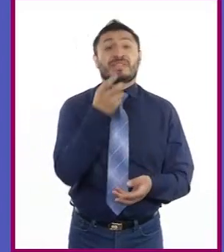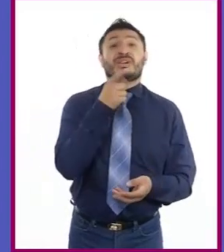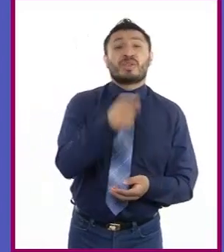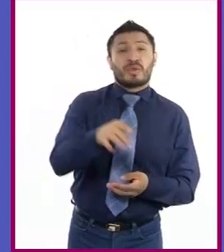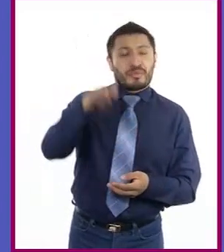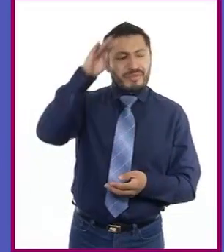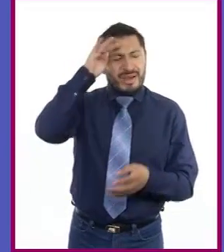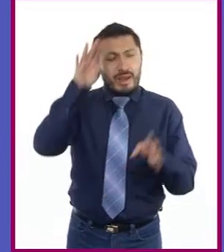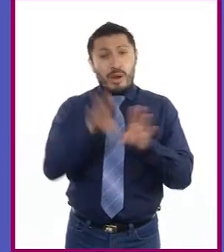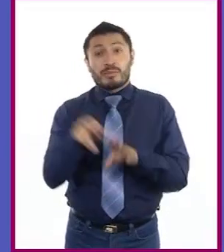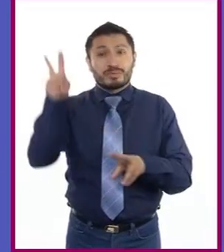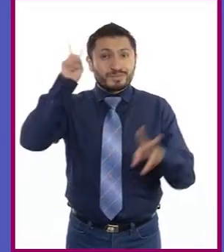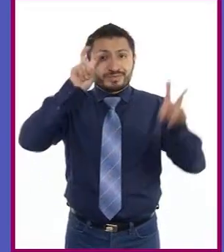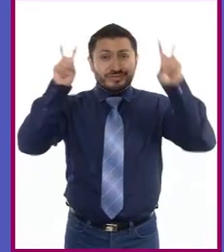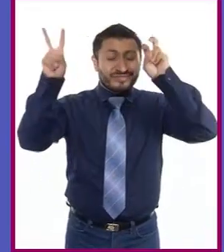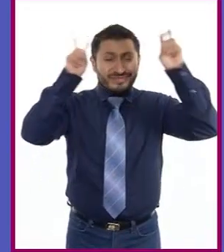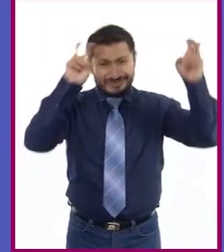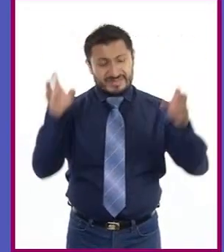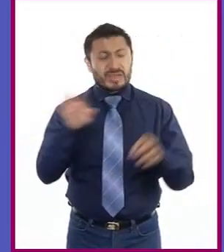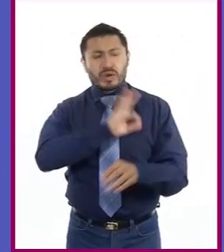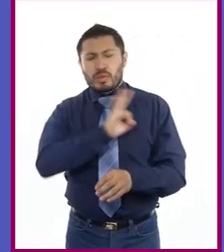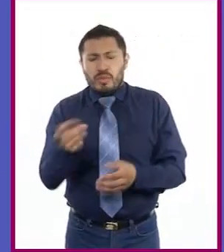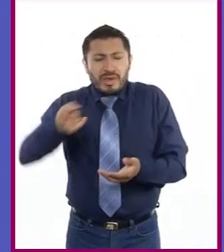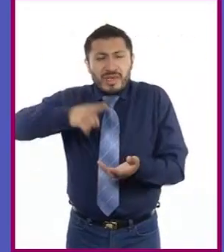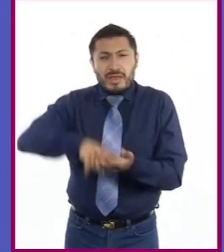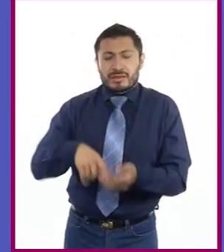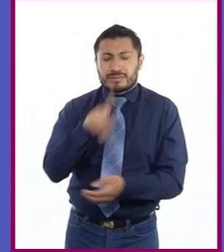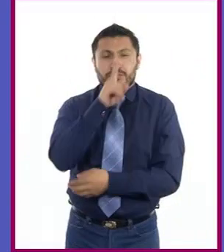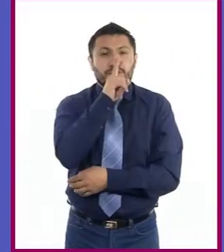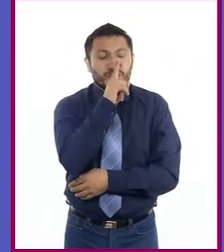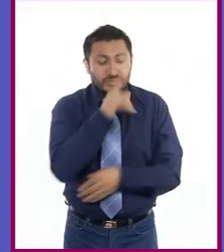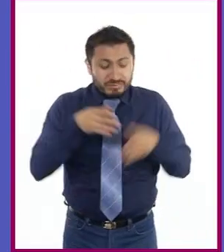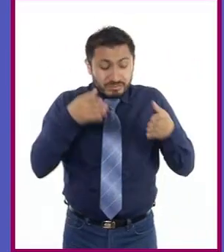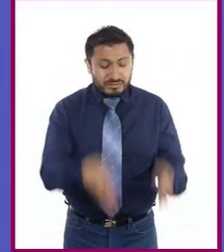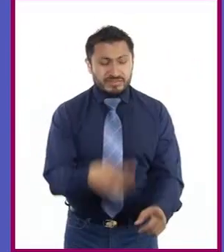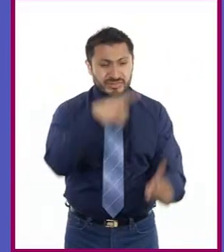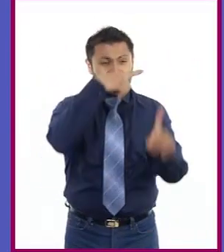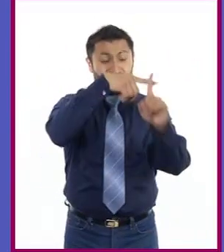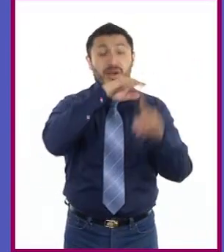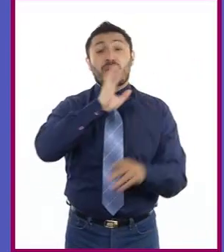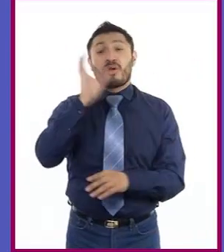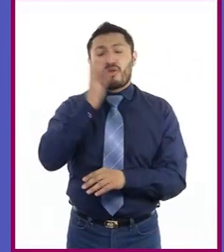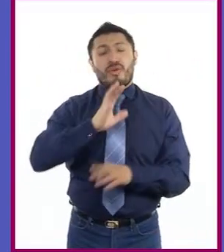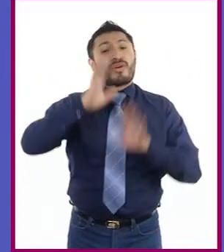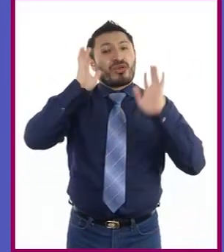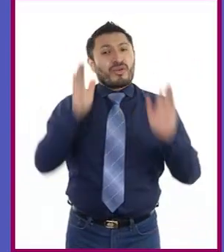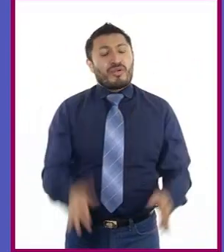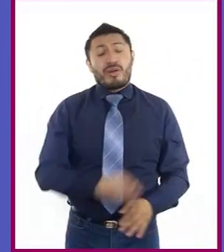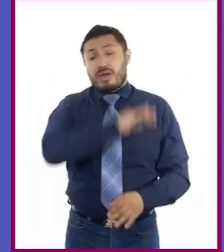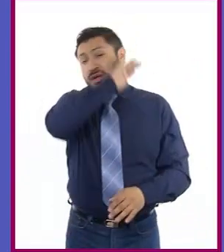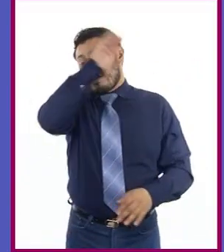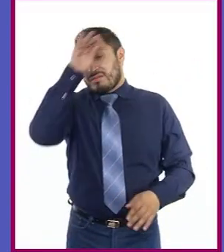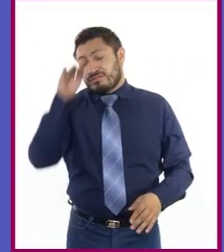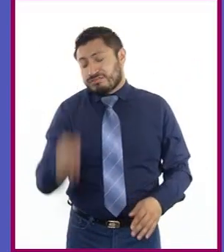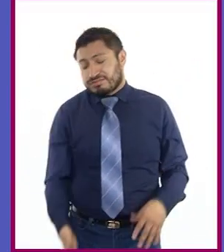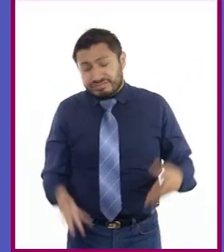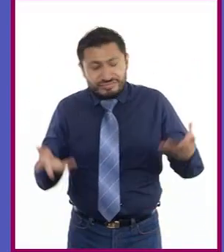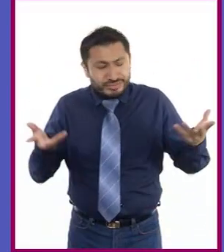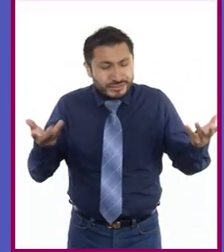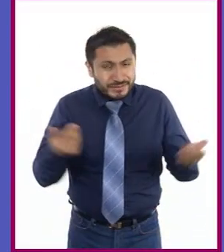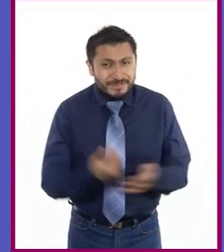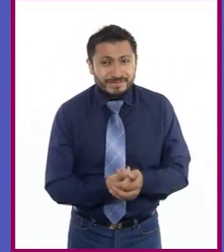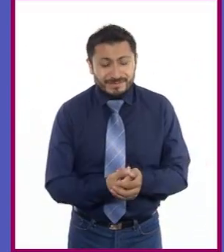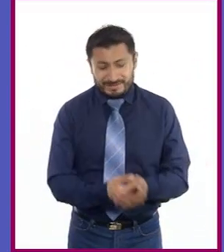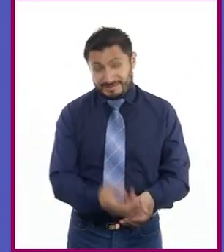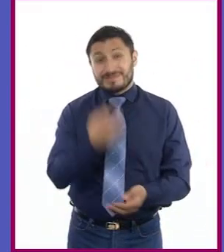que sueños podrán ocurrir en el silencio del sepulcro cuando hayamos abandonado este despojo mortal